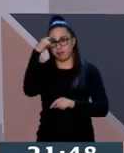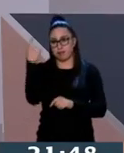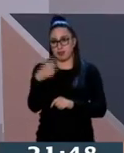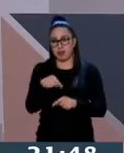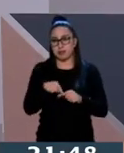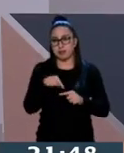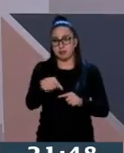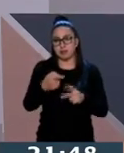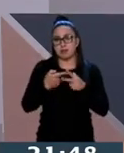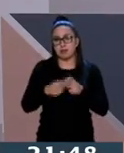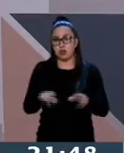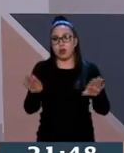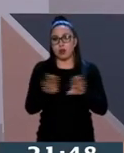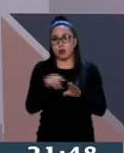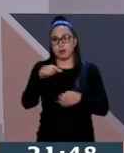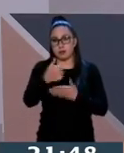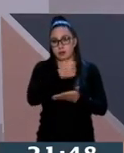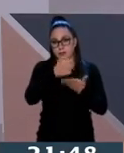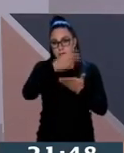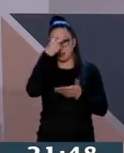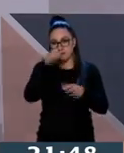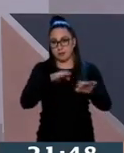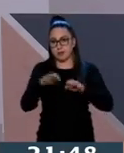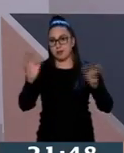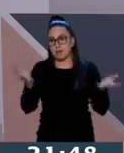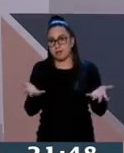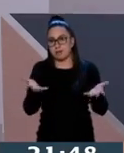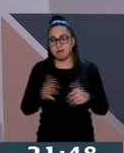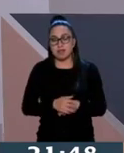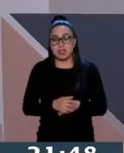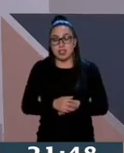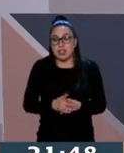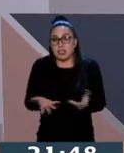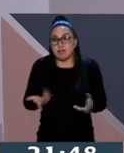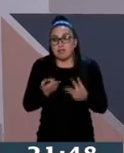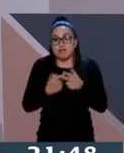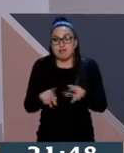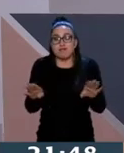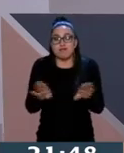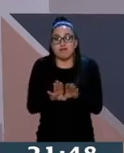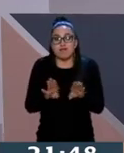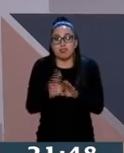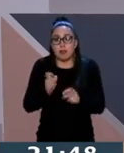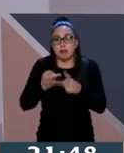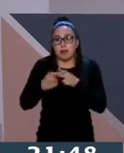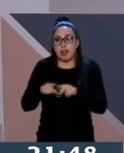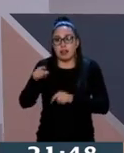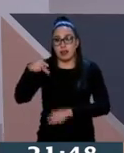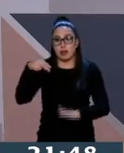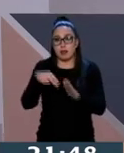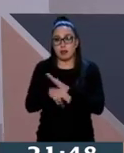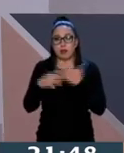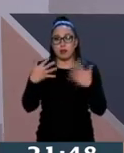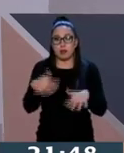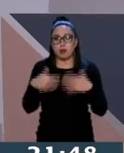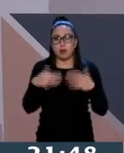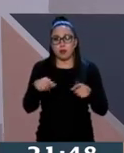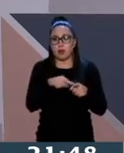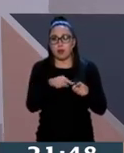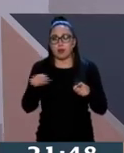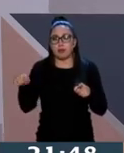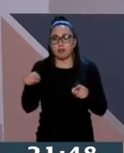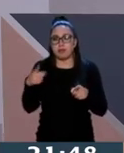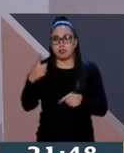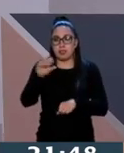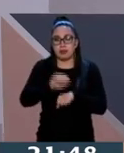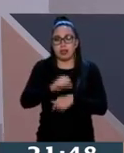la agenda aquí en la Ciudad de México. ¿Y por dónde entonces, Federico? Empezamos con el tema del metro que cerró la semana bastante